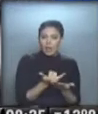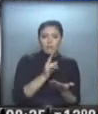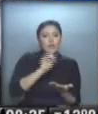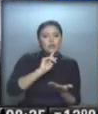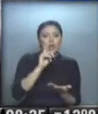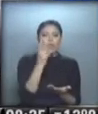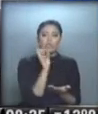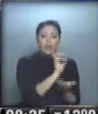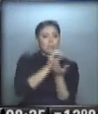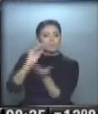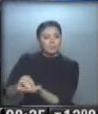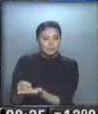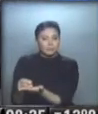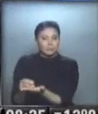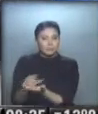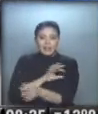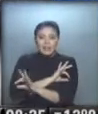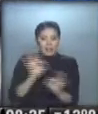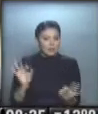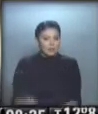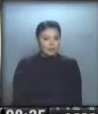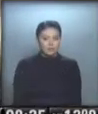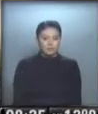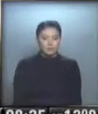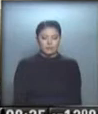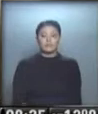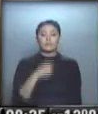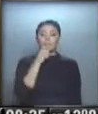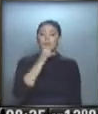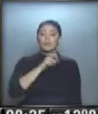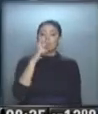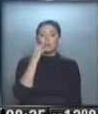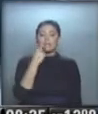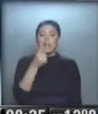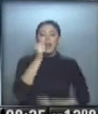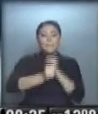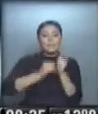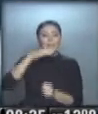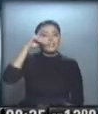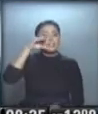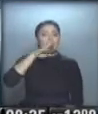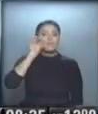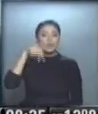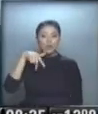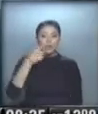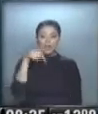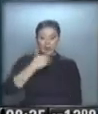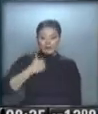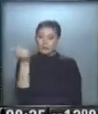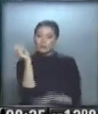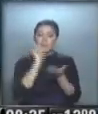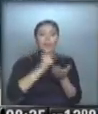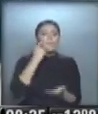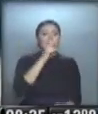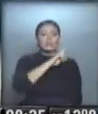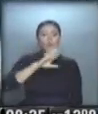deposita ningún dólar como garantía ningún escriba con la empresa chevron traerá al país para inversión mil